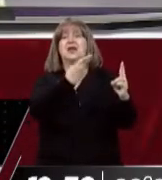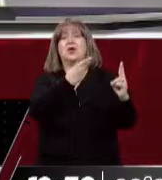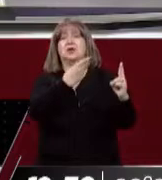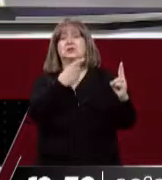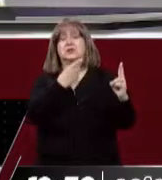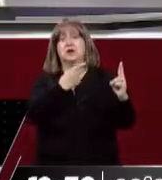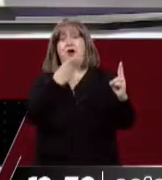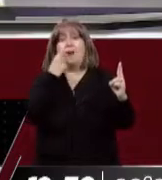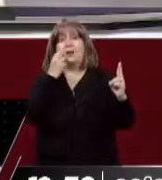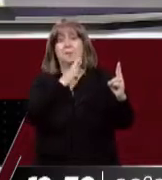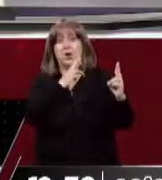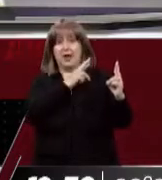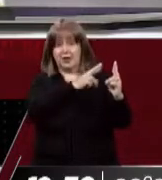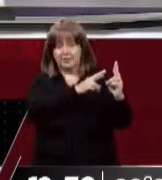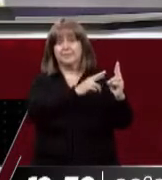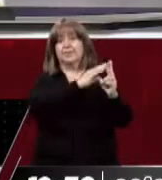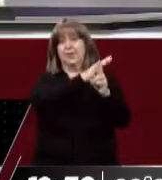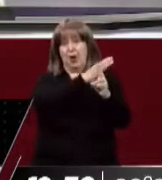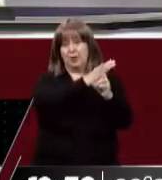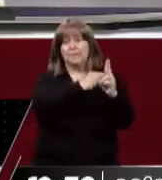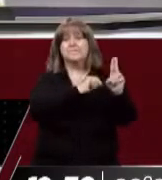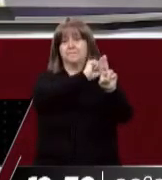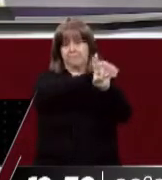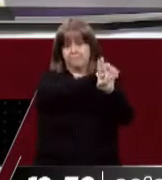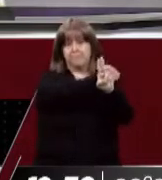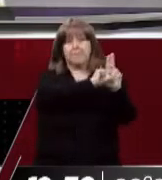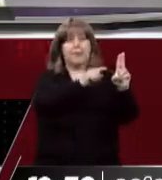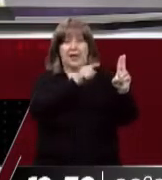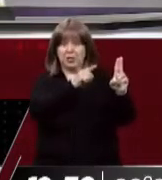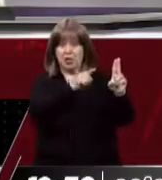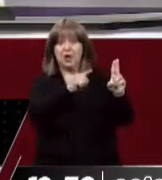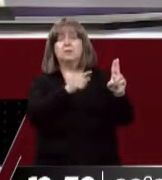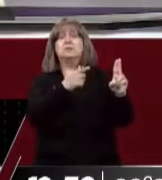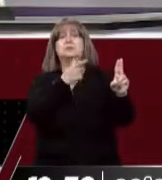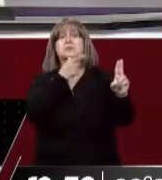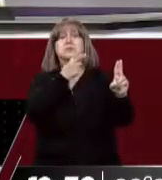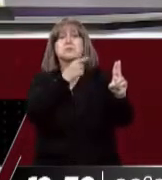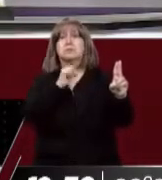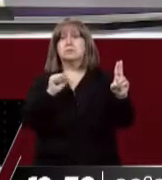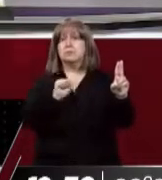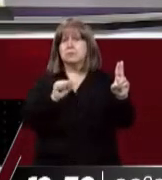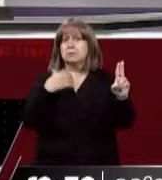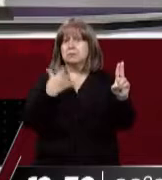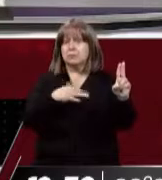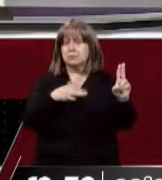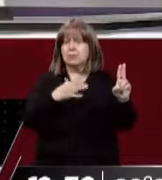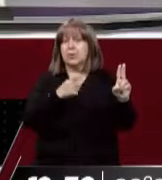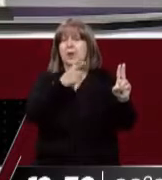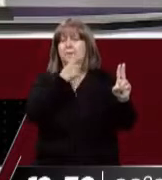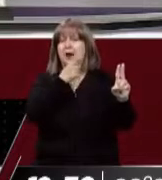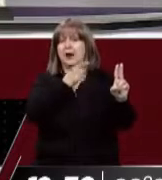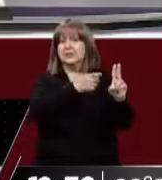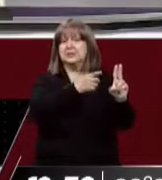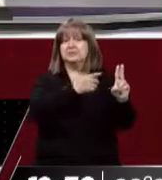generó mucha conmoción todo esto que conocemos en la argentina para los españoles es un poco más de novedad pero está planteando esto en argentina